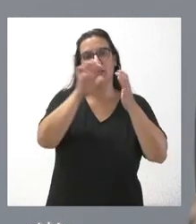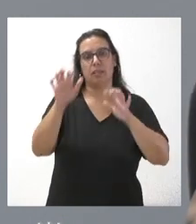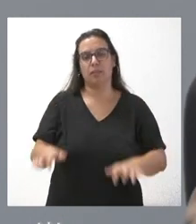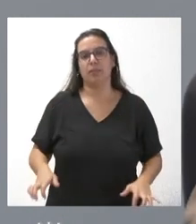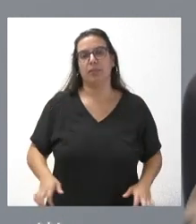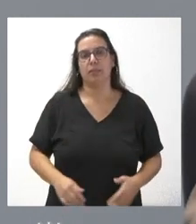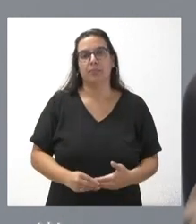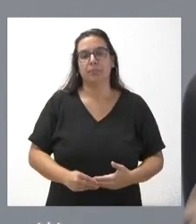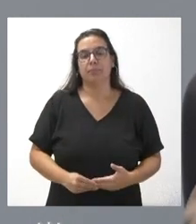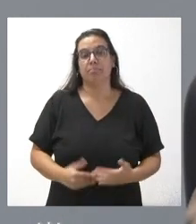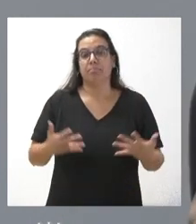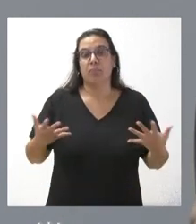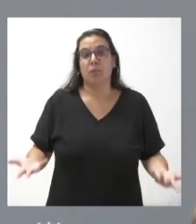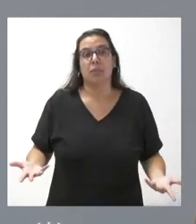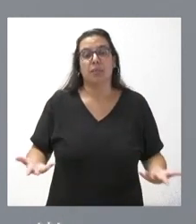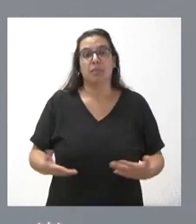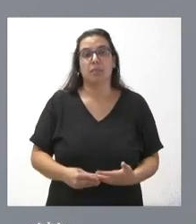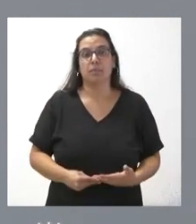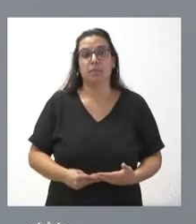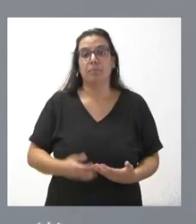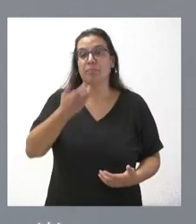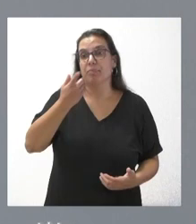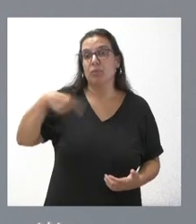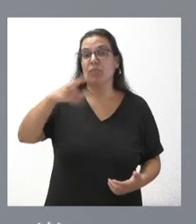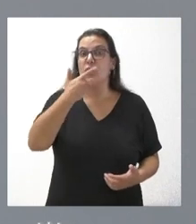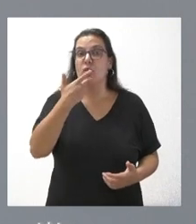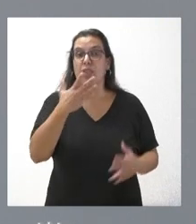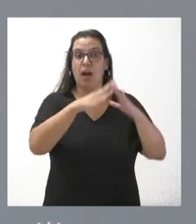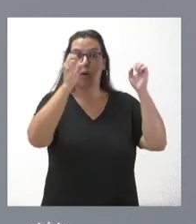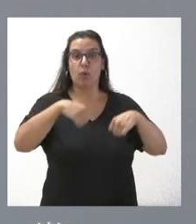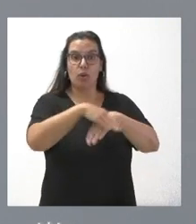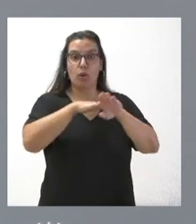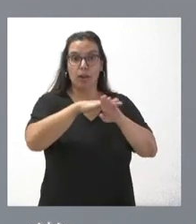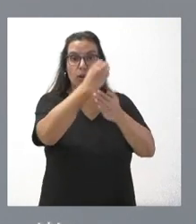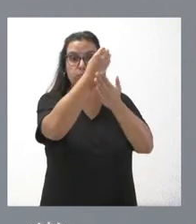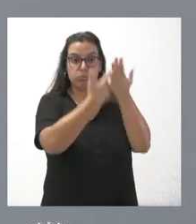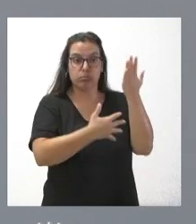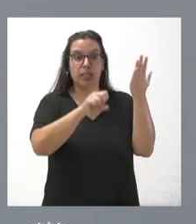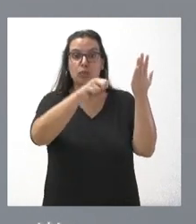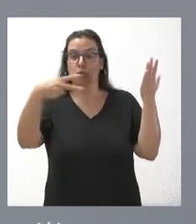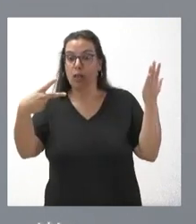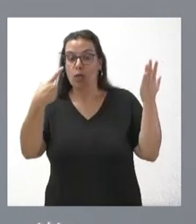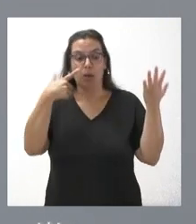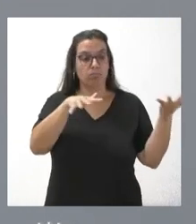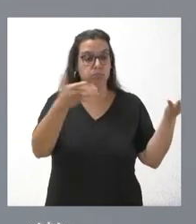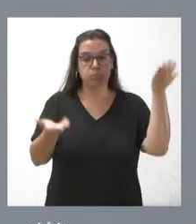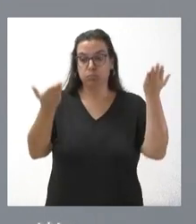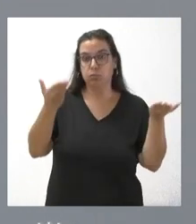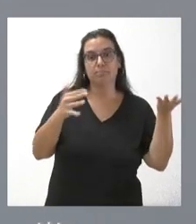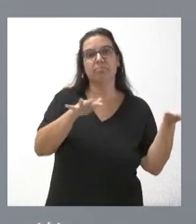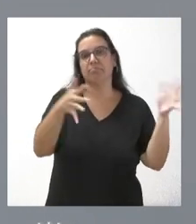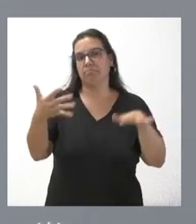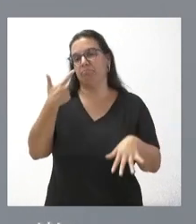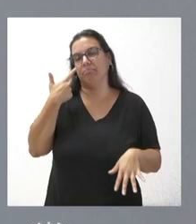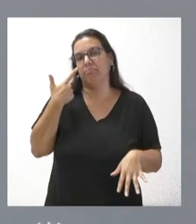León. Y, por tanto, cuando conocen ustedes el acuerdo de Gobierno y los resultados, son acuerdos, y hoy lo vemos en el Consejo de Gobierno,